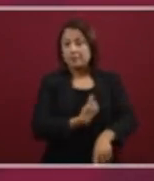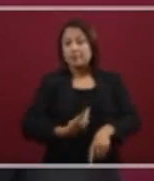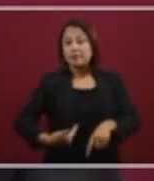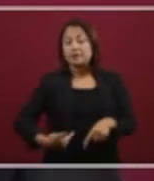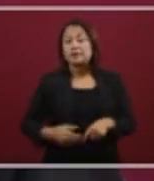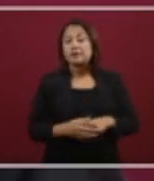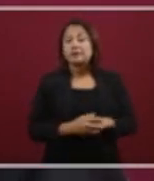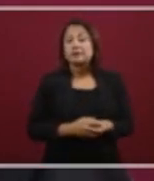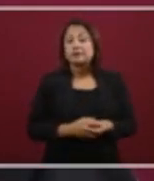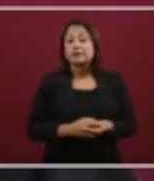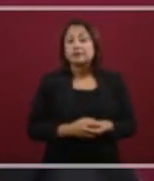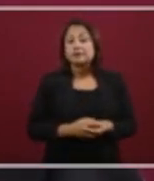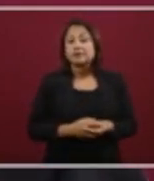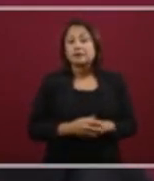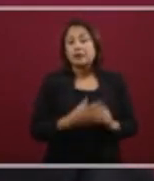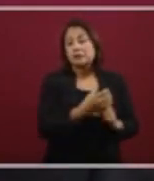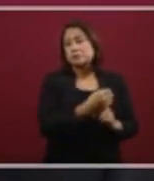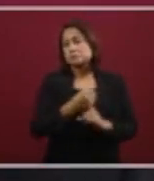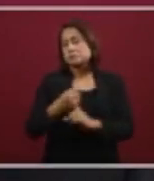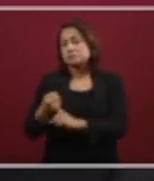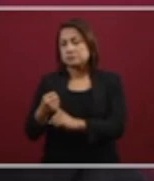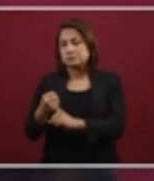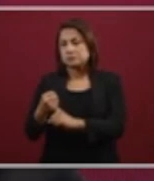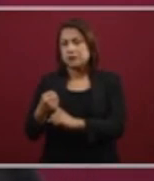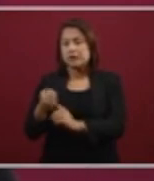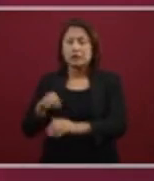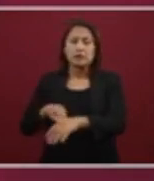que lo torturaron de manera